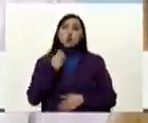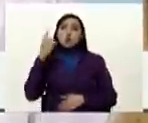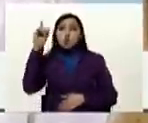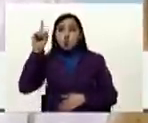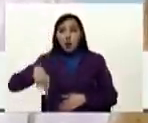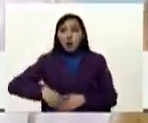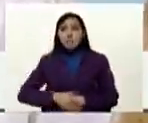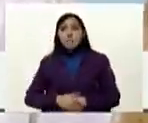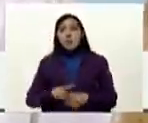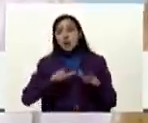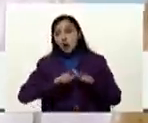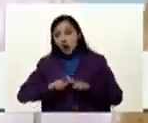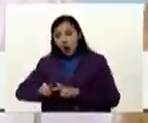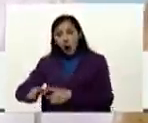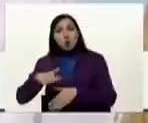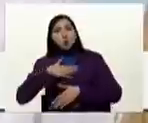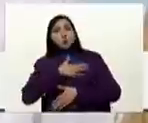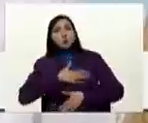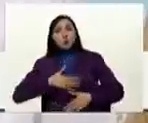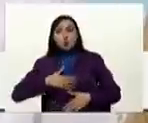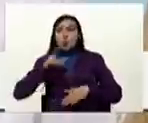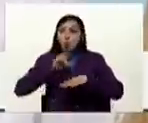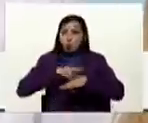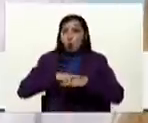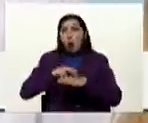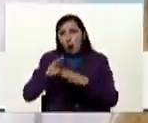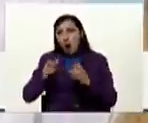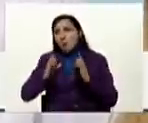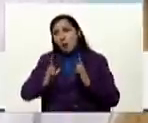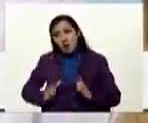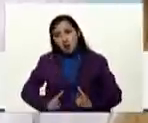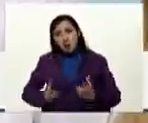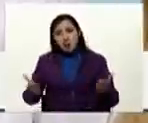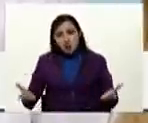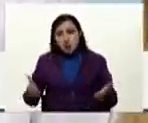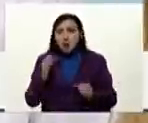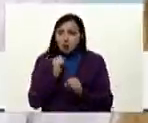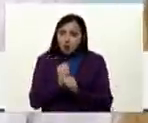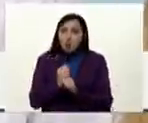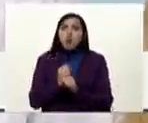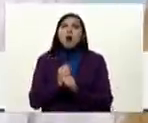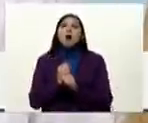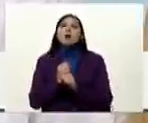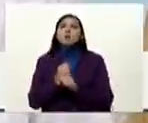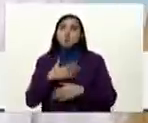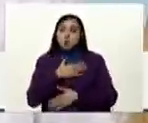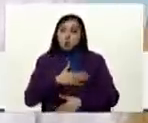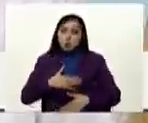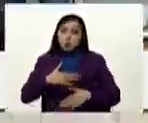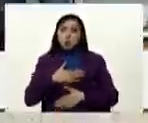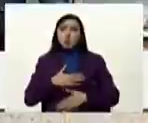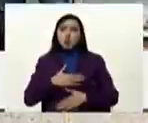rehabilitado las áreas de confort para nuestros médicos y nuestro personal de salud para que trabajen también con el confort que así se merece. Decir,